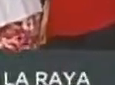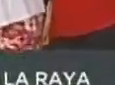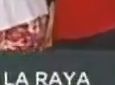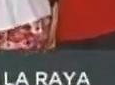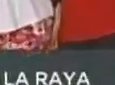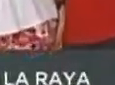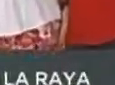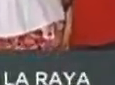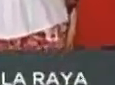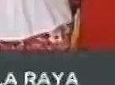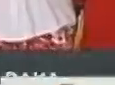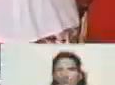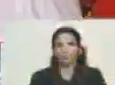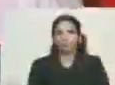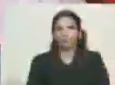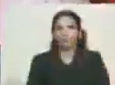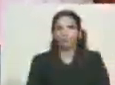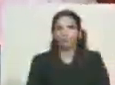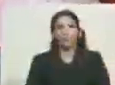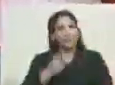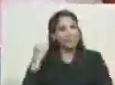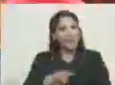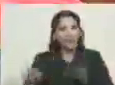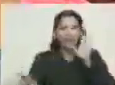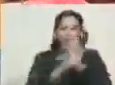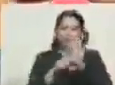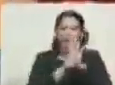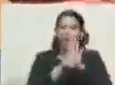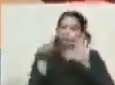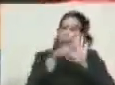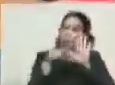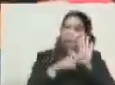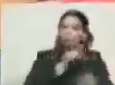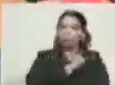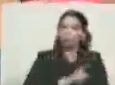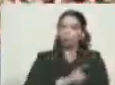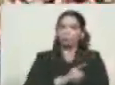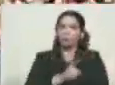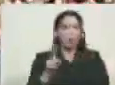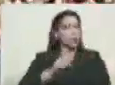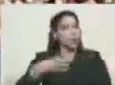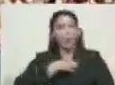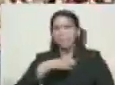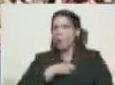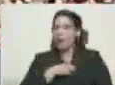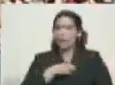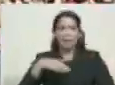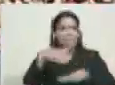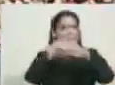cumplir la pena que establezcan las leyes de Venezuela. No puede haber más perdón.